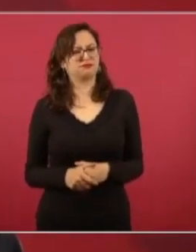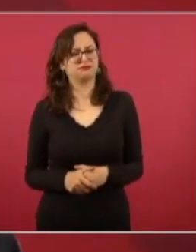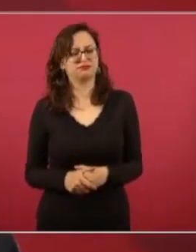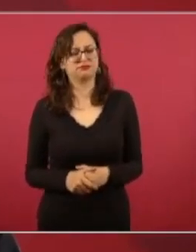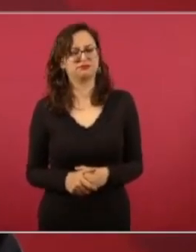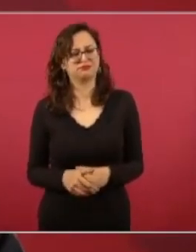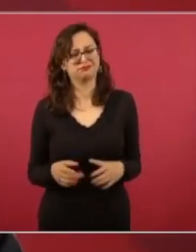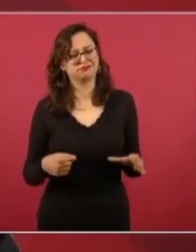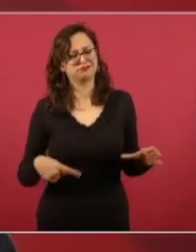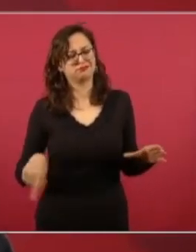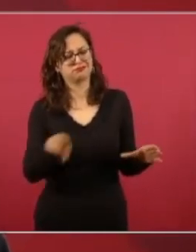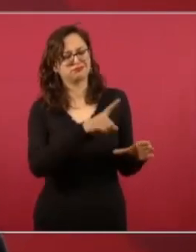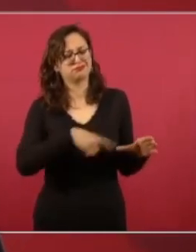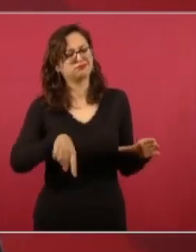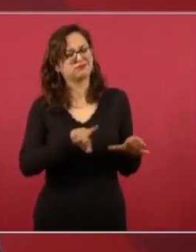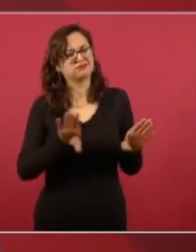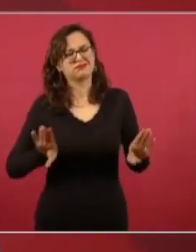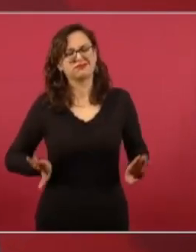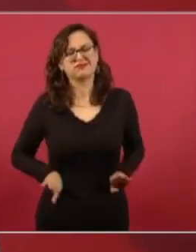más que